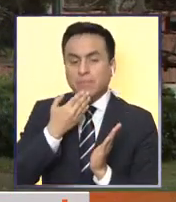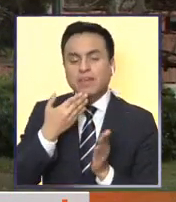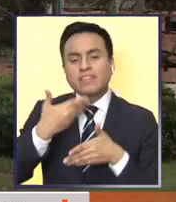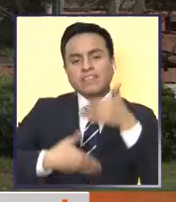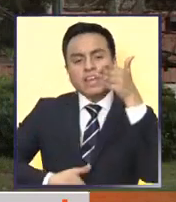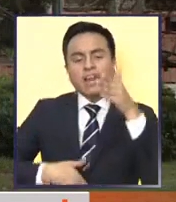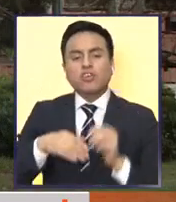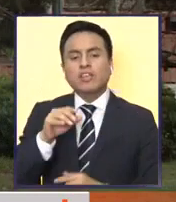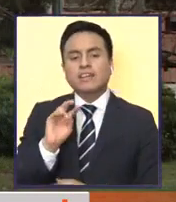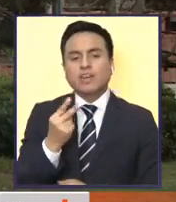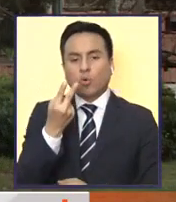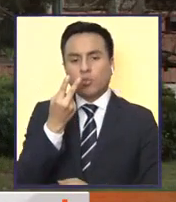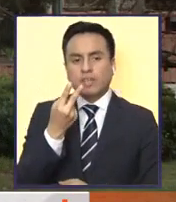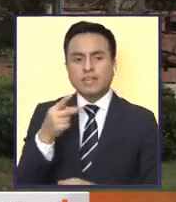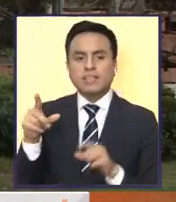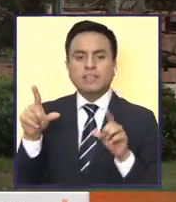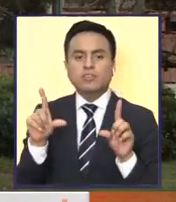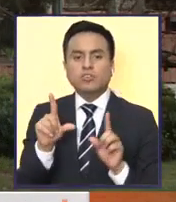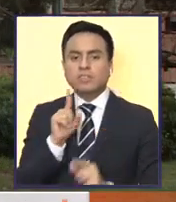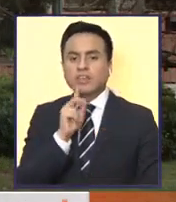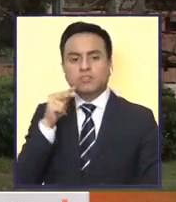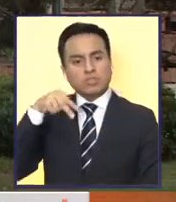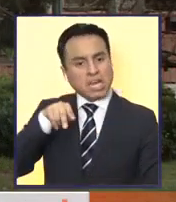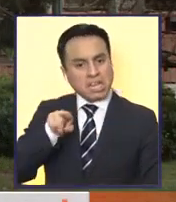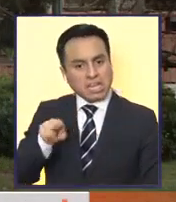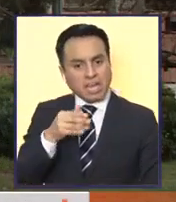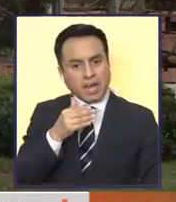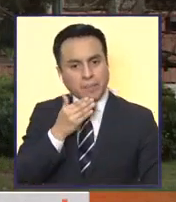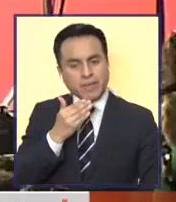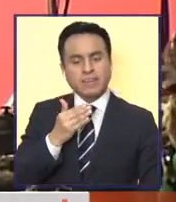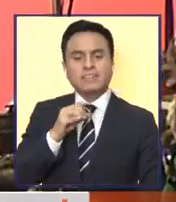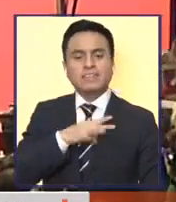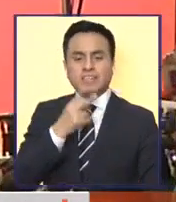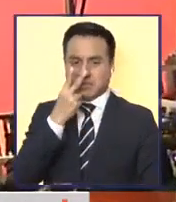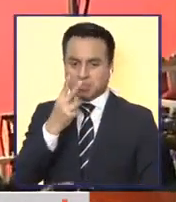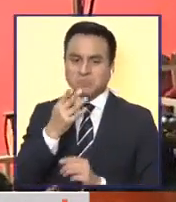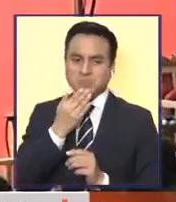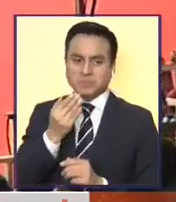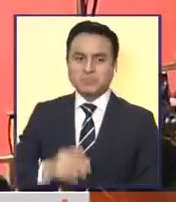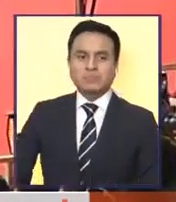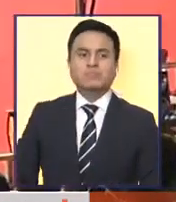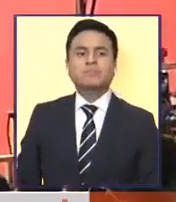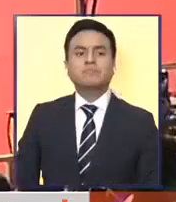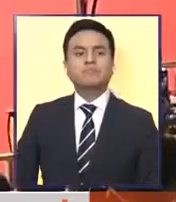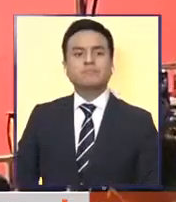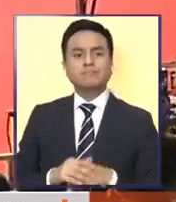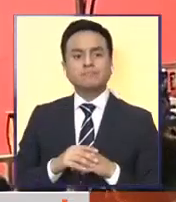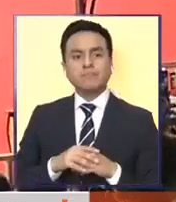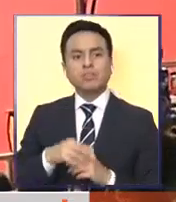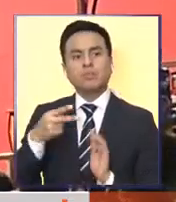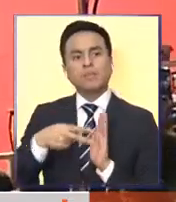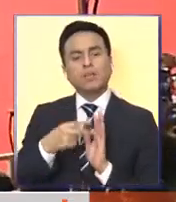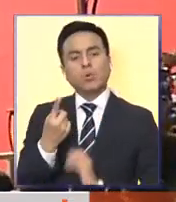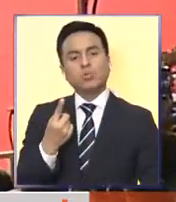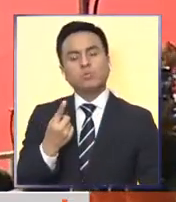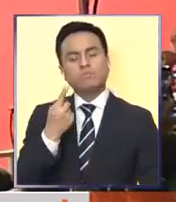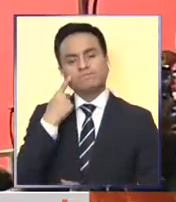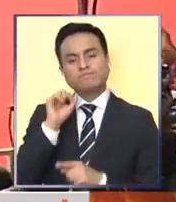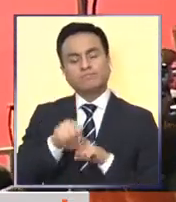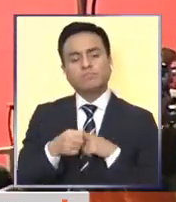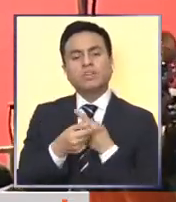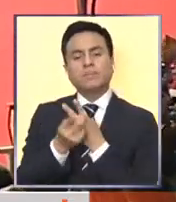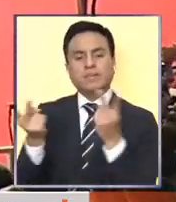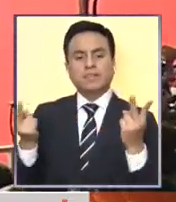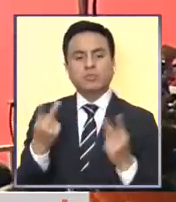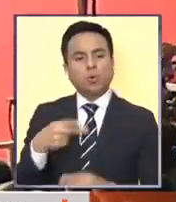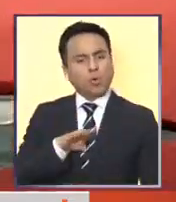Segunda, en Televisión Nacional, por supuesto en Chilevisión. El 2001 reconoció públicamente